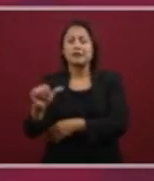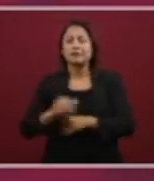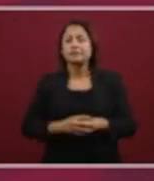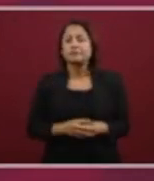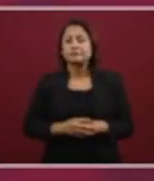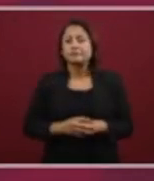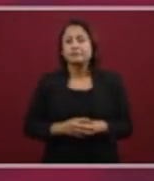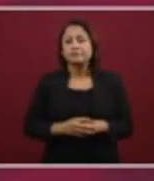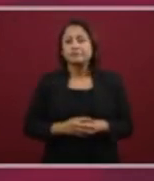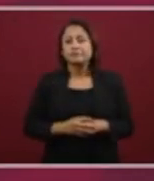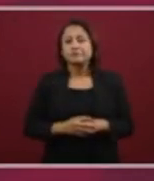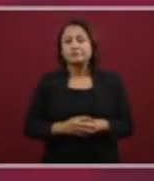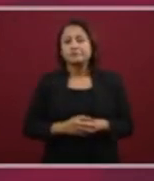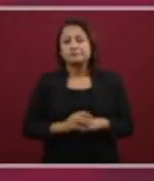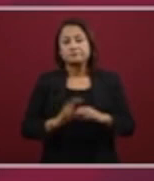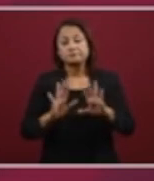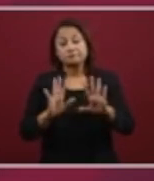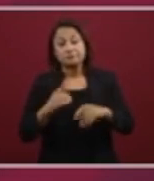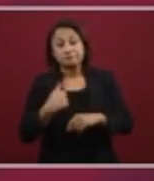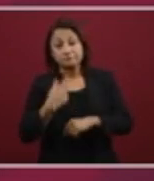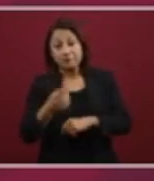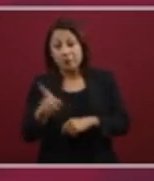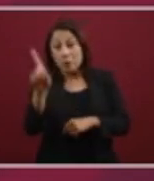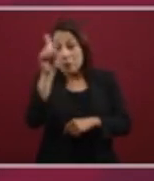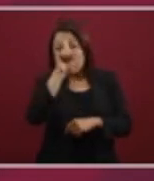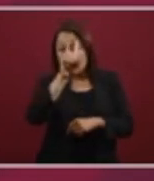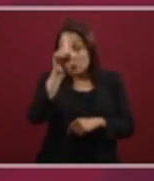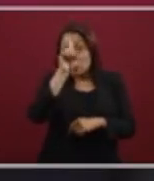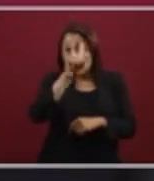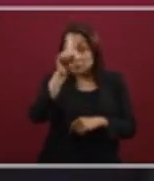No recomendaría a nadie leer